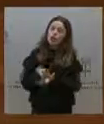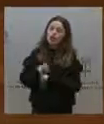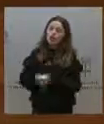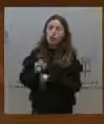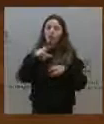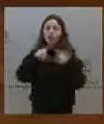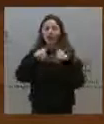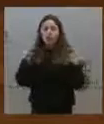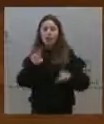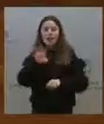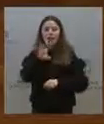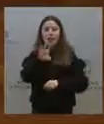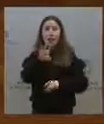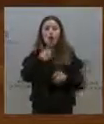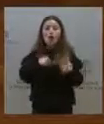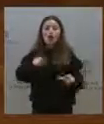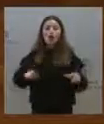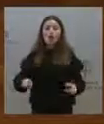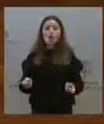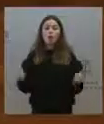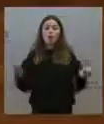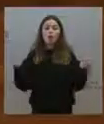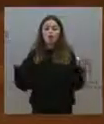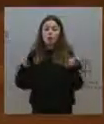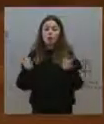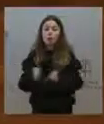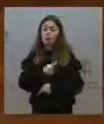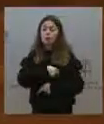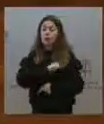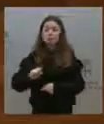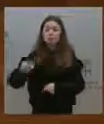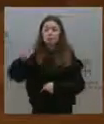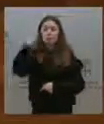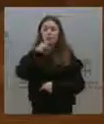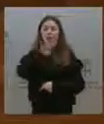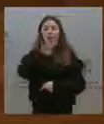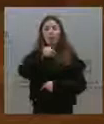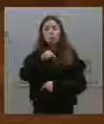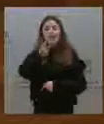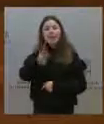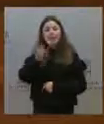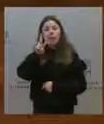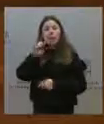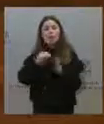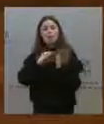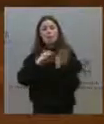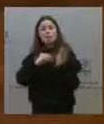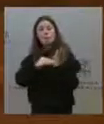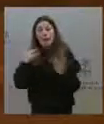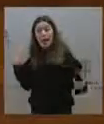ha perdido de toda España, un 4,3% desde el año 2000. mientras que en España la población ha crecido un